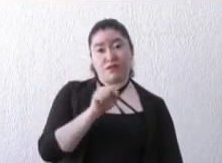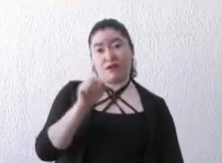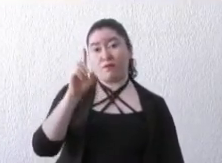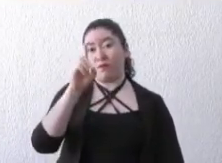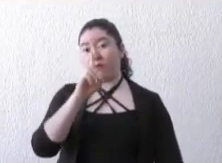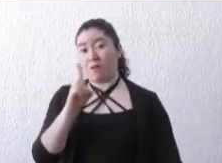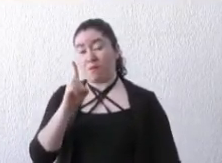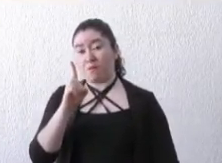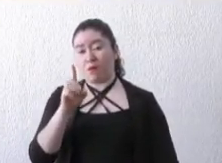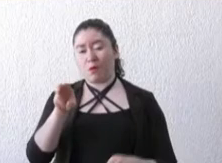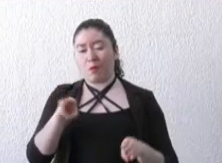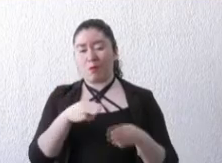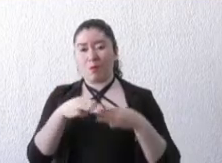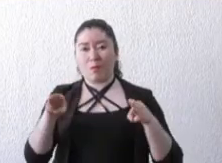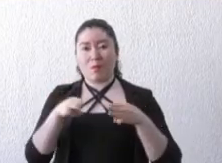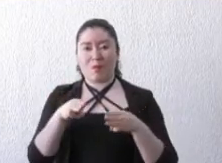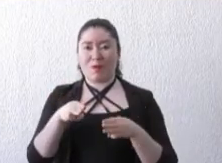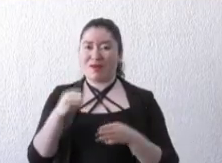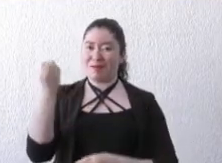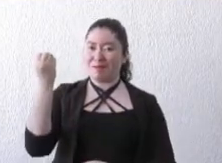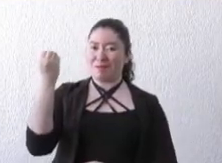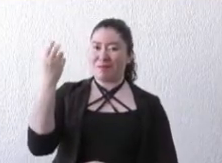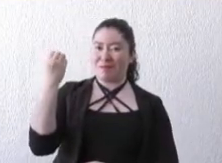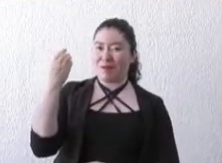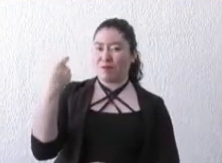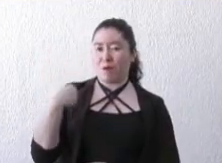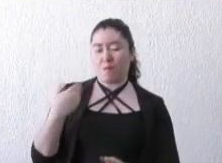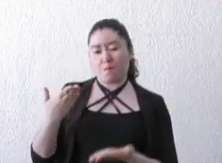vivo y será un espacio